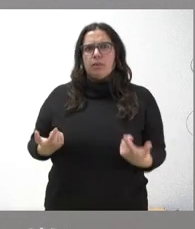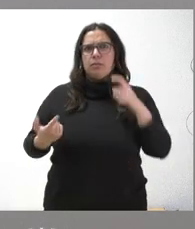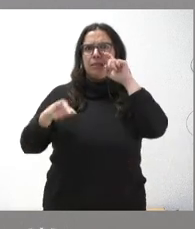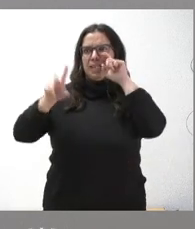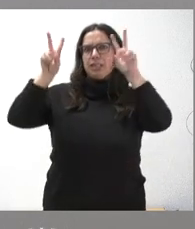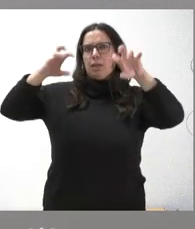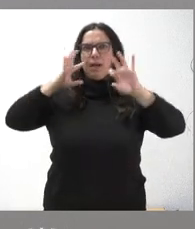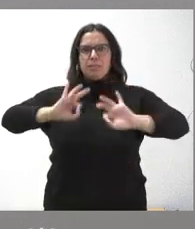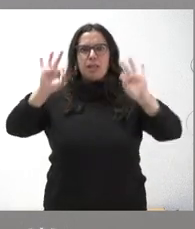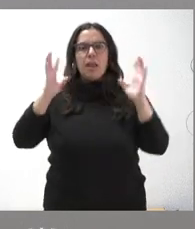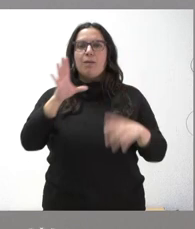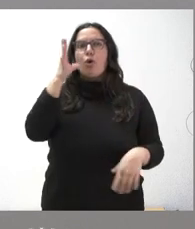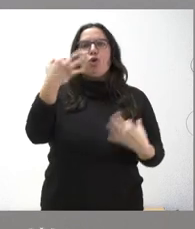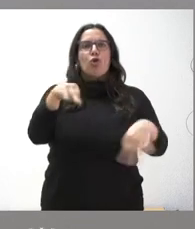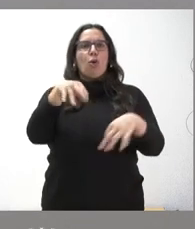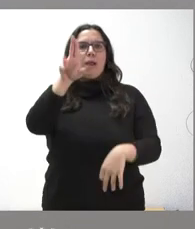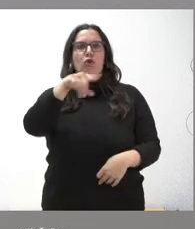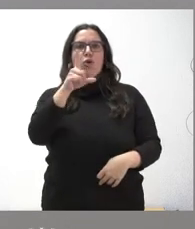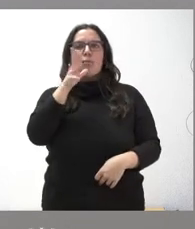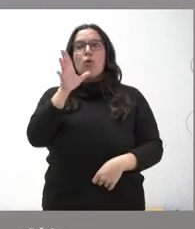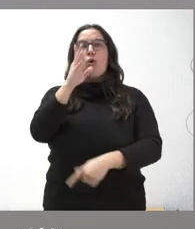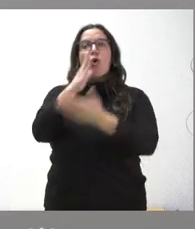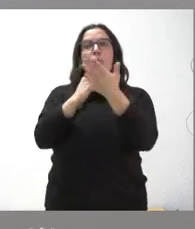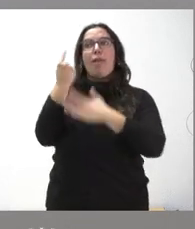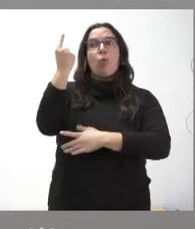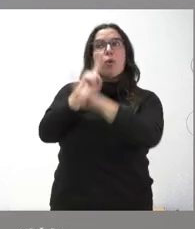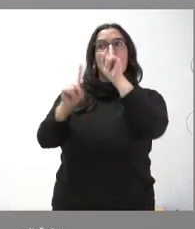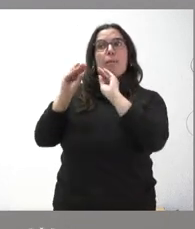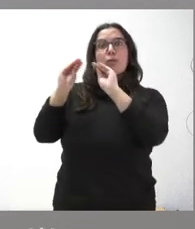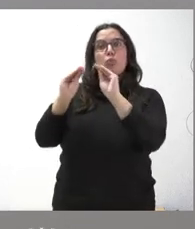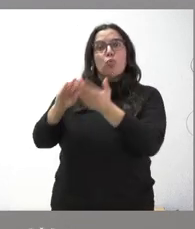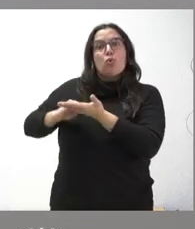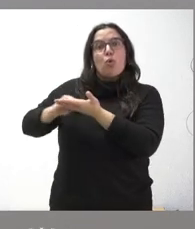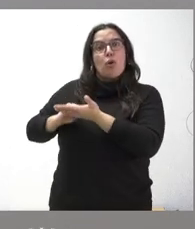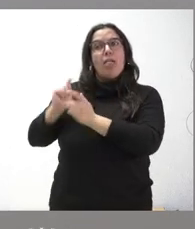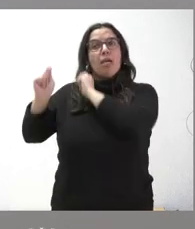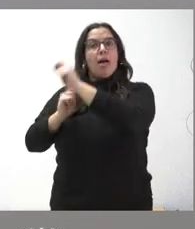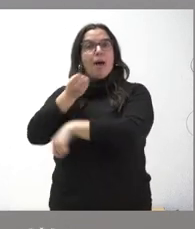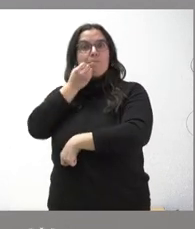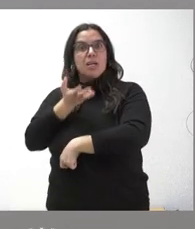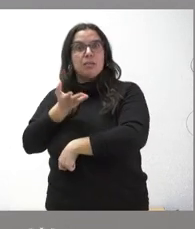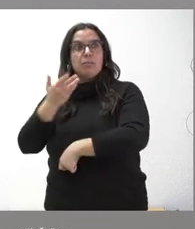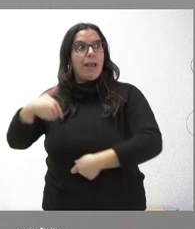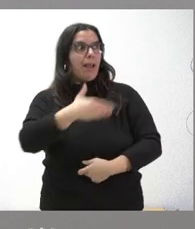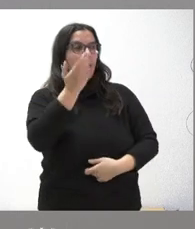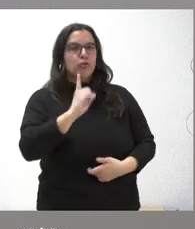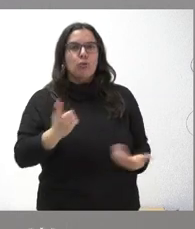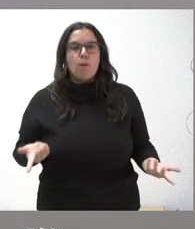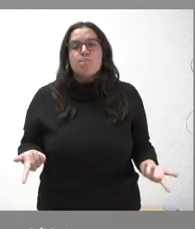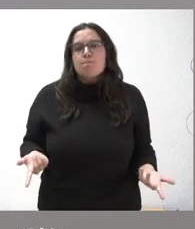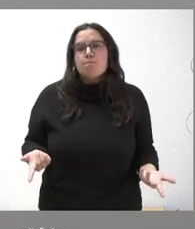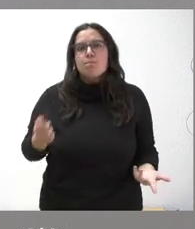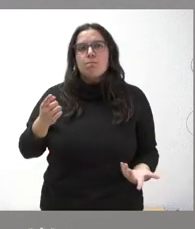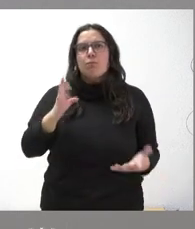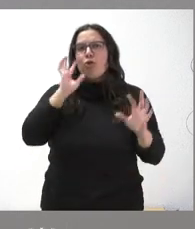es normal que se solucione el problema de una comunidad Autónoma y no se solucione el problema del resto